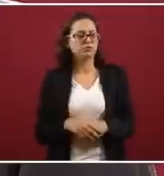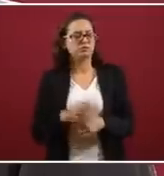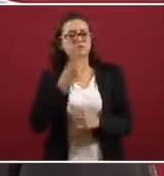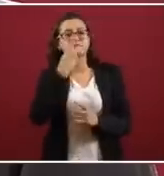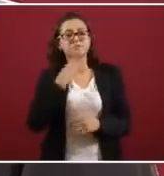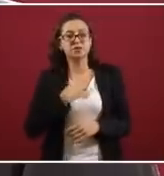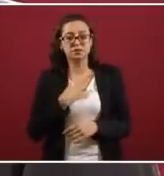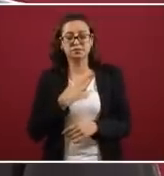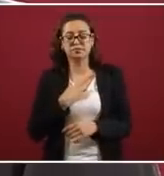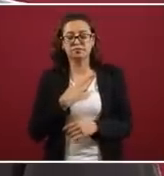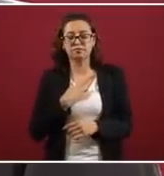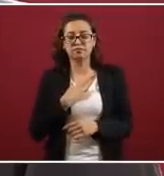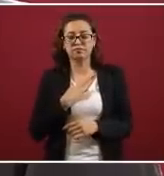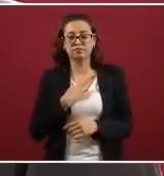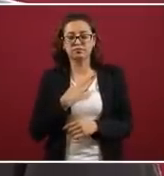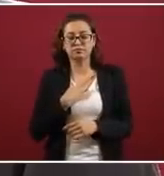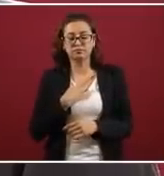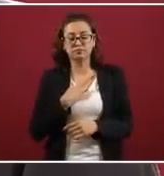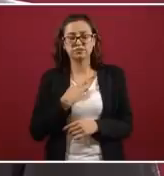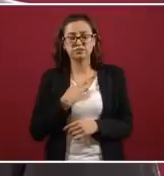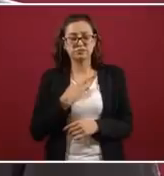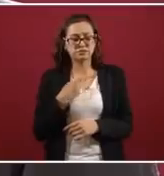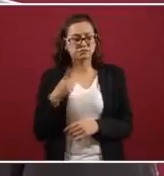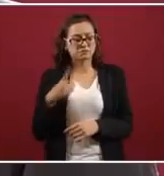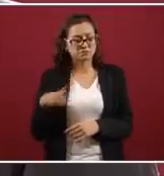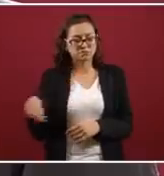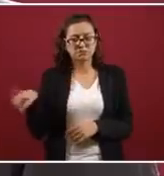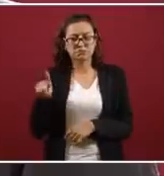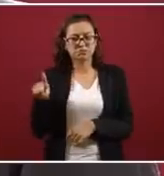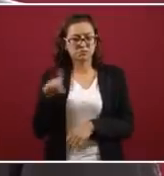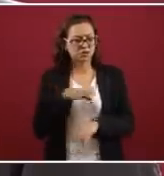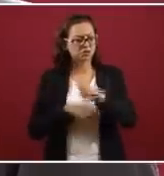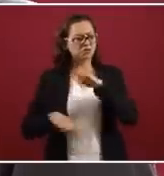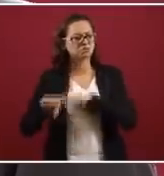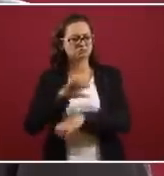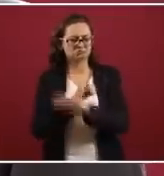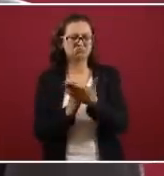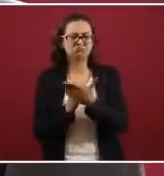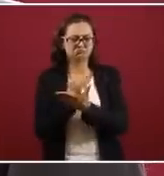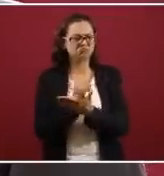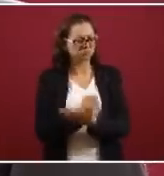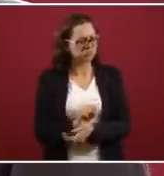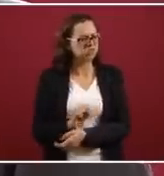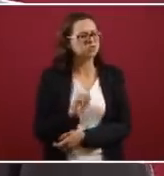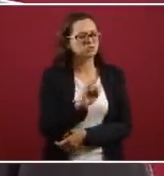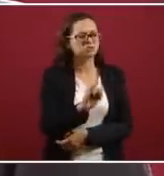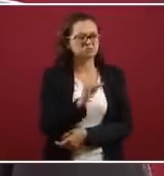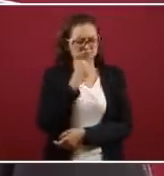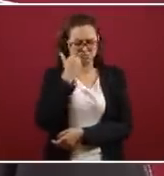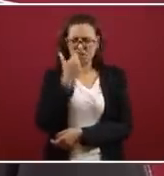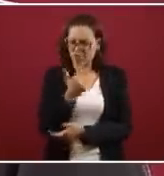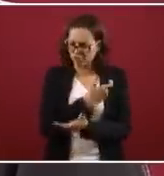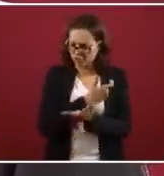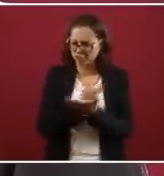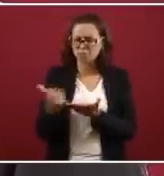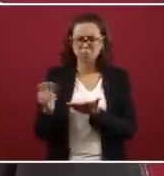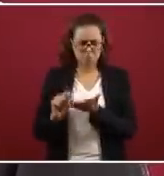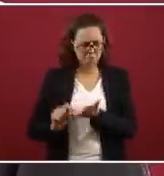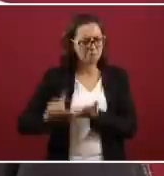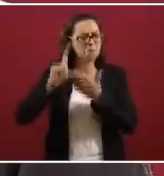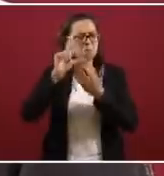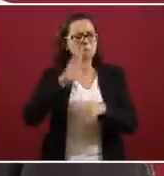que ellos como empresa han tomado la decisión de aumentar el salario de los